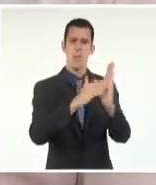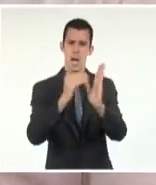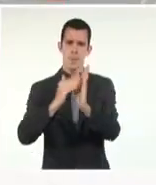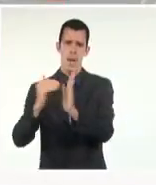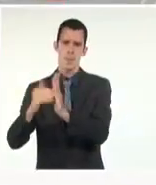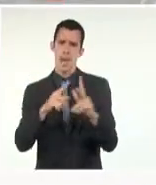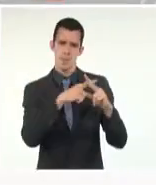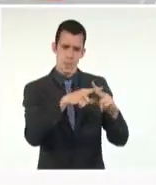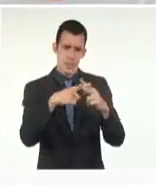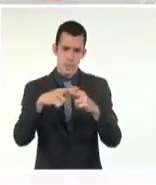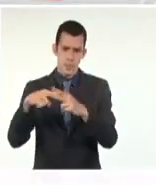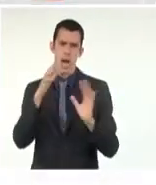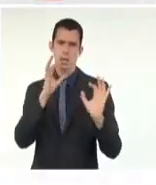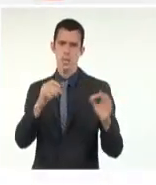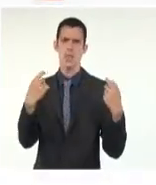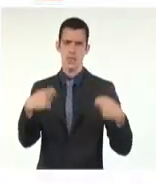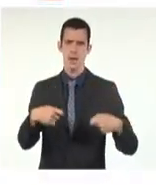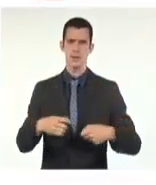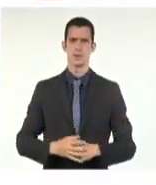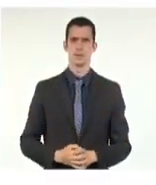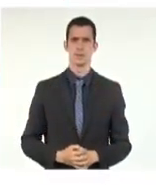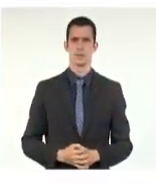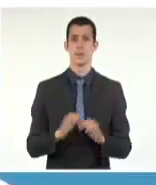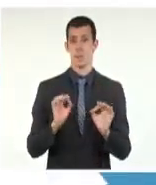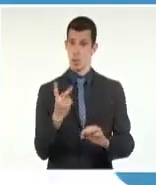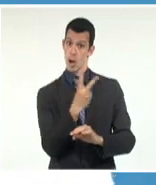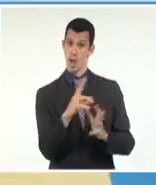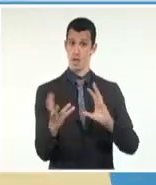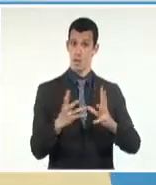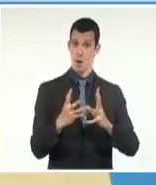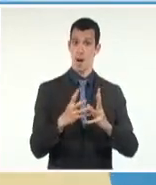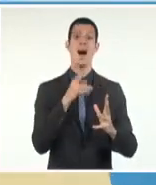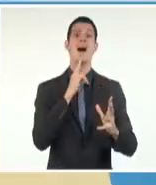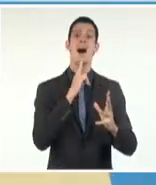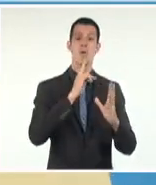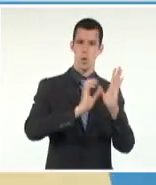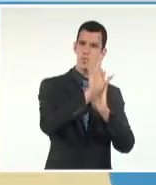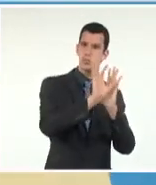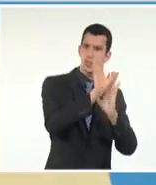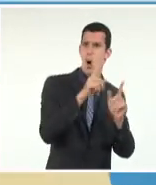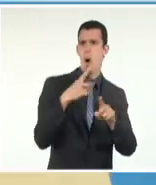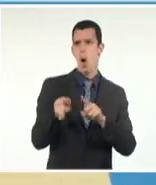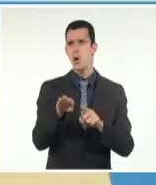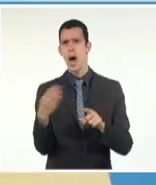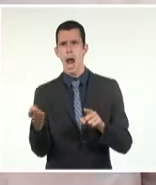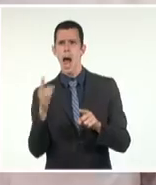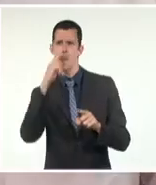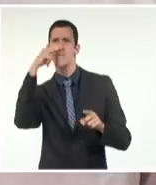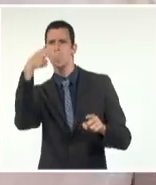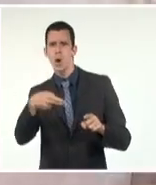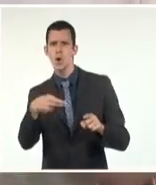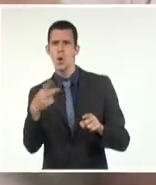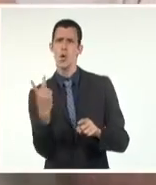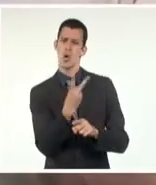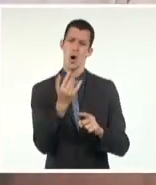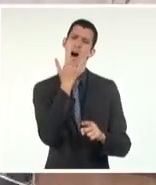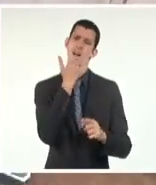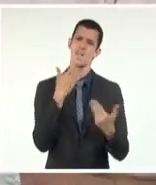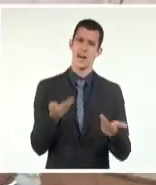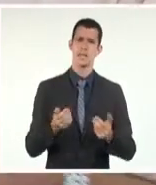que como decía son la base fundamental de la generación del país las limitaciones han estado influenciado por